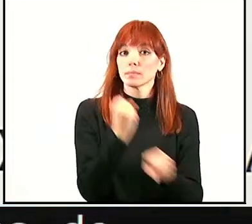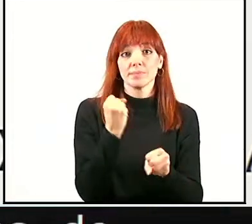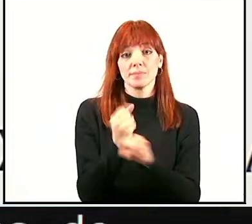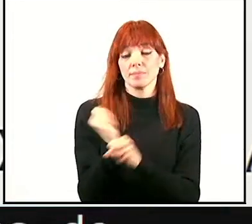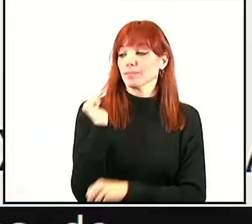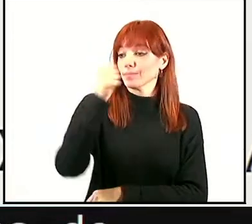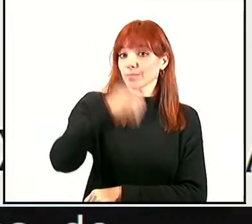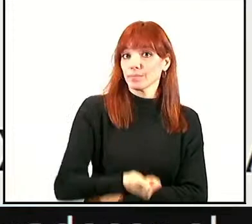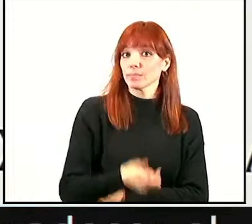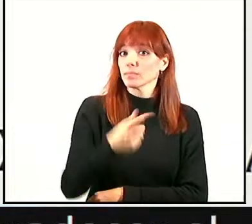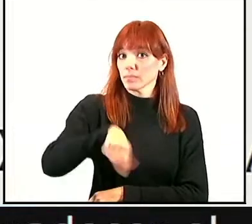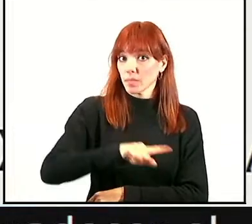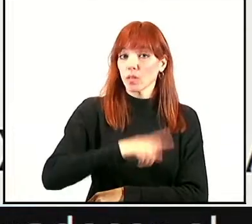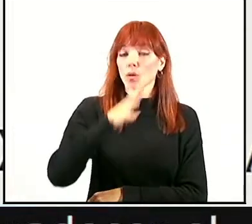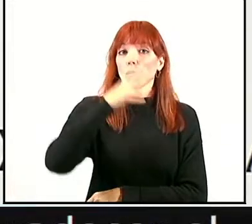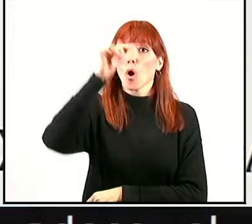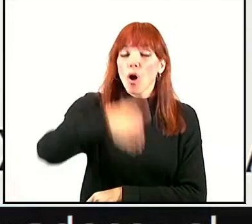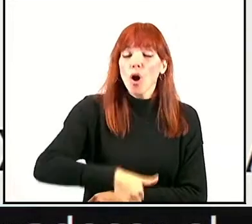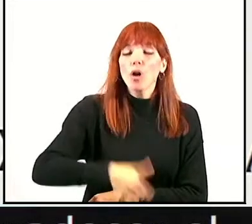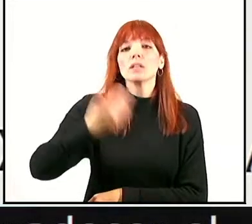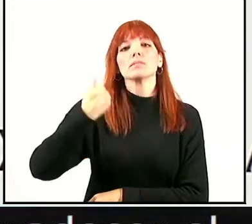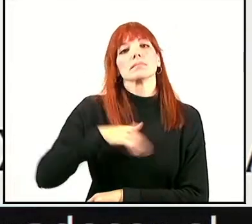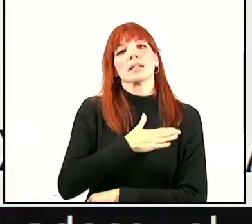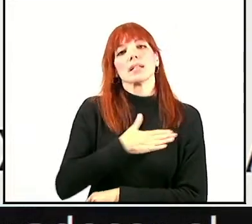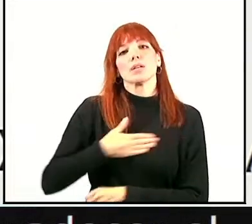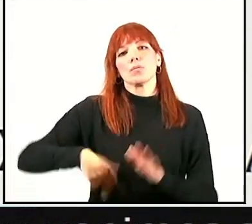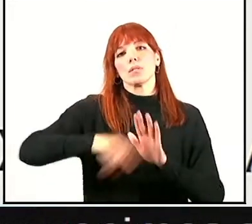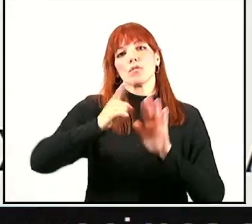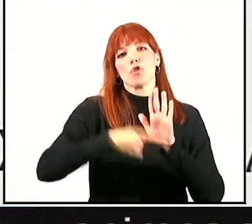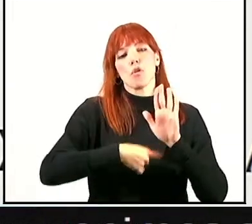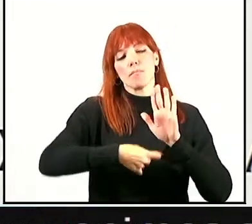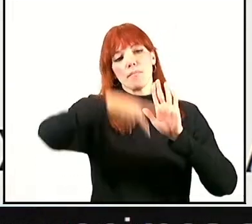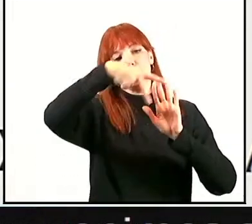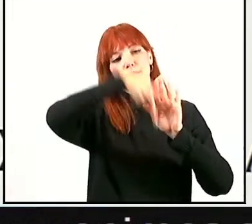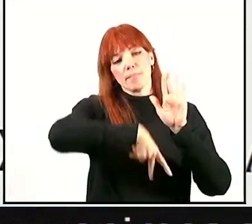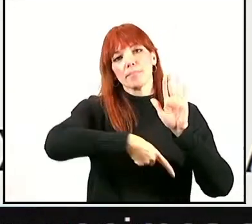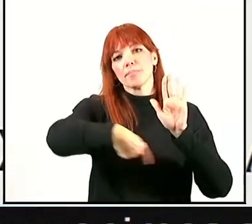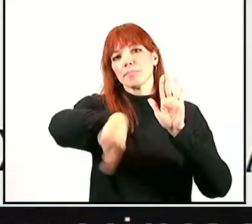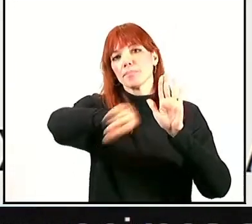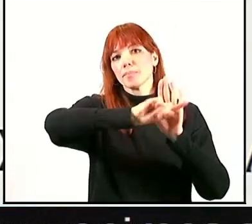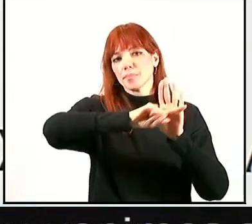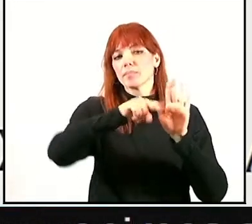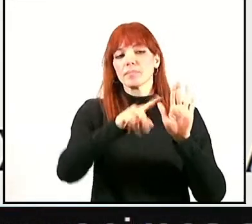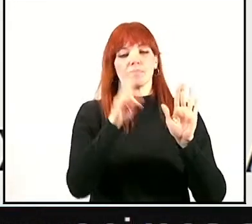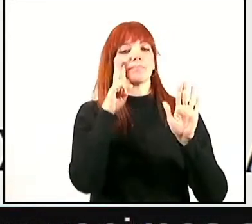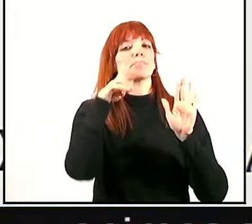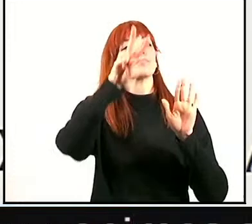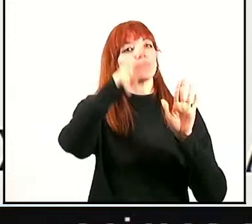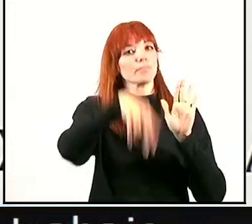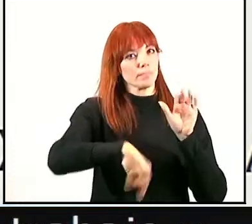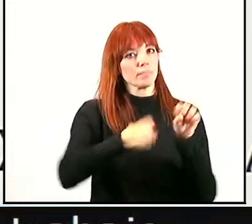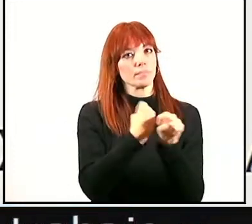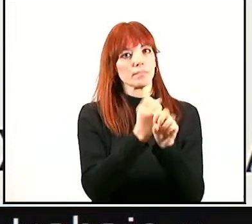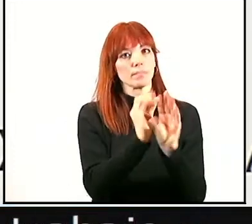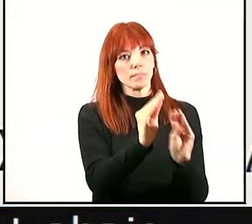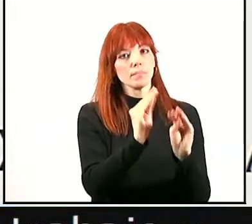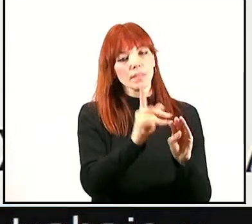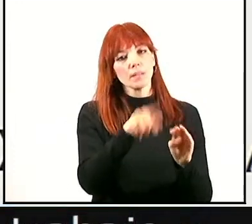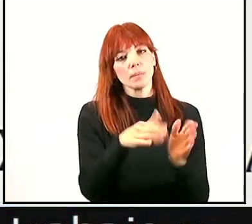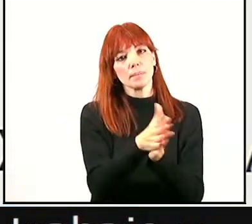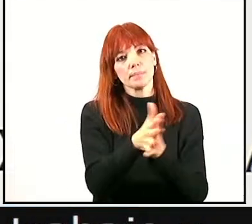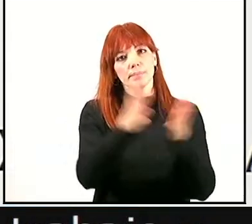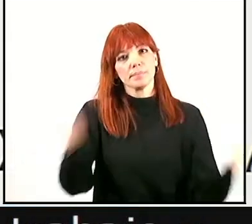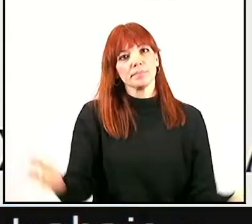este tiempo, porque hoy venimos a reflejar en una norma una gran parte de su trabajo y también del impulso que nos han ayudado a lo largo de